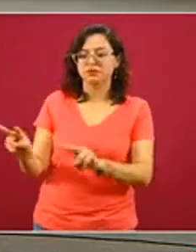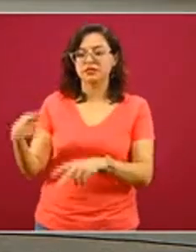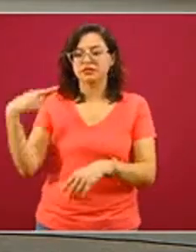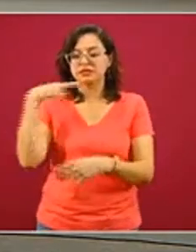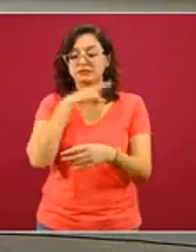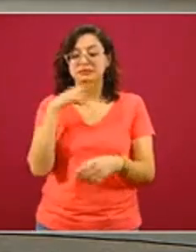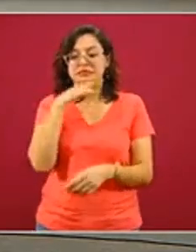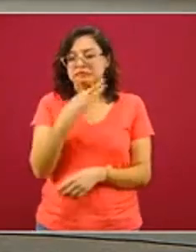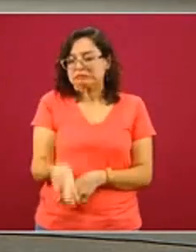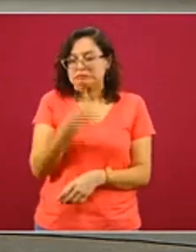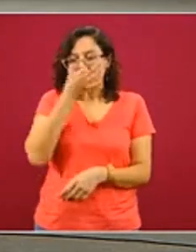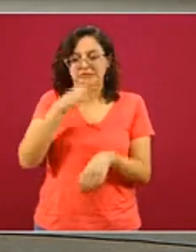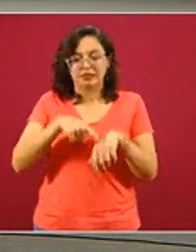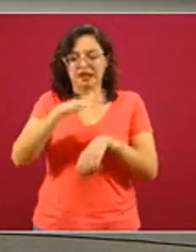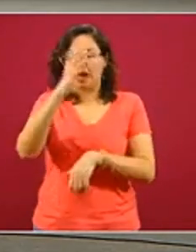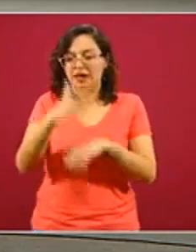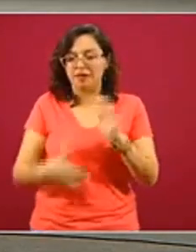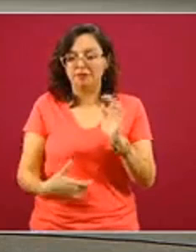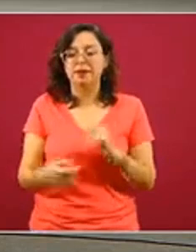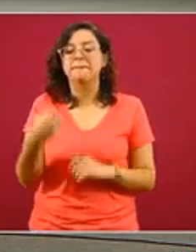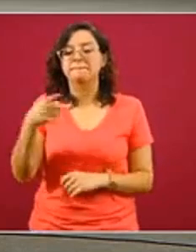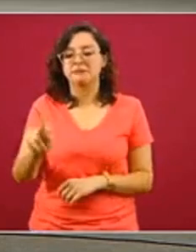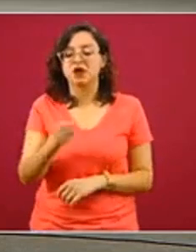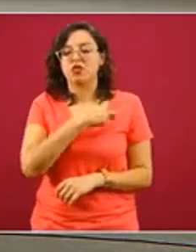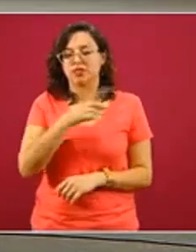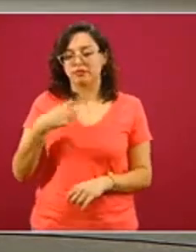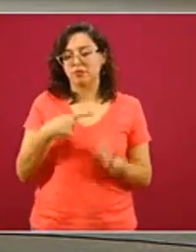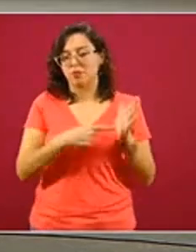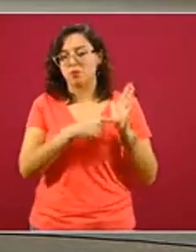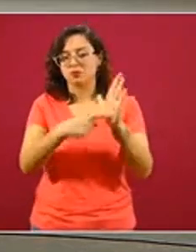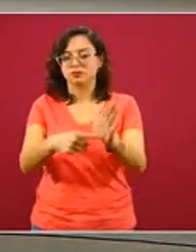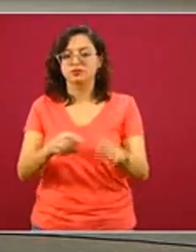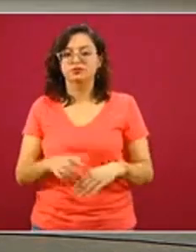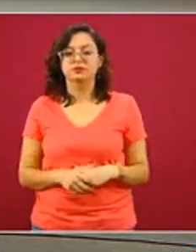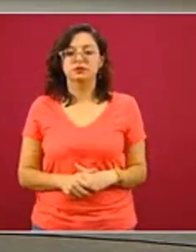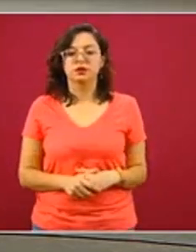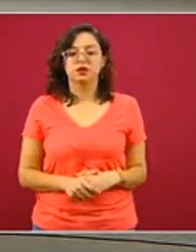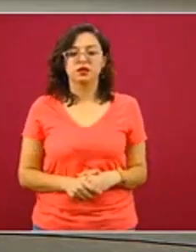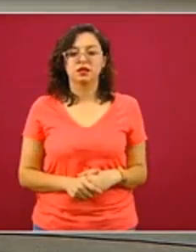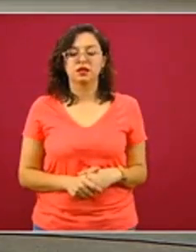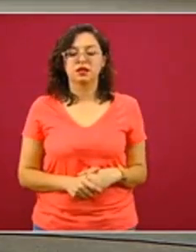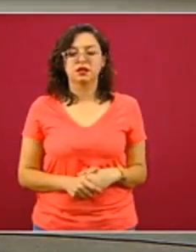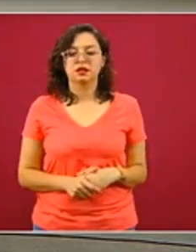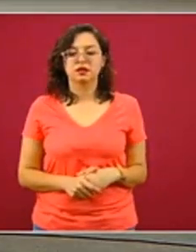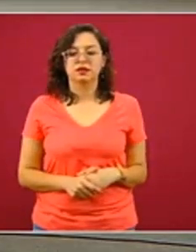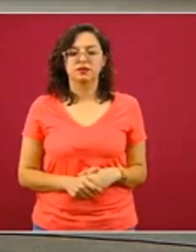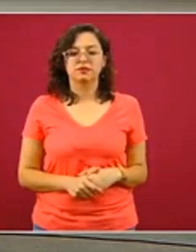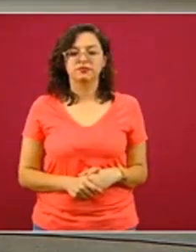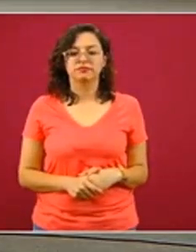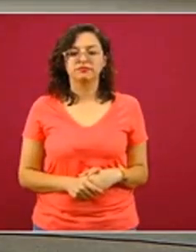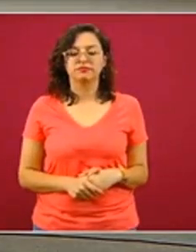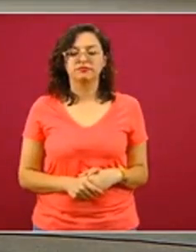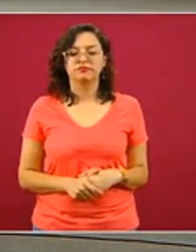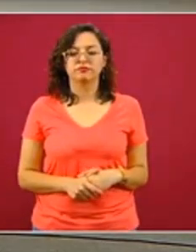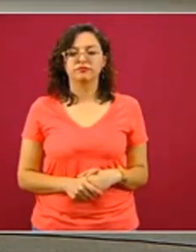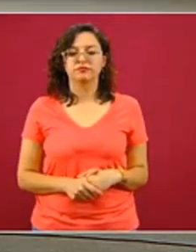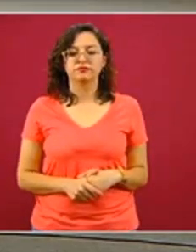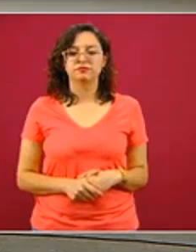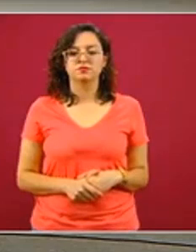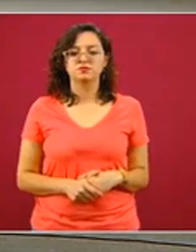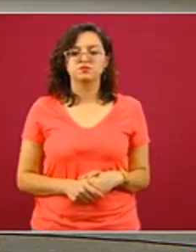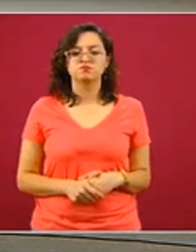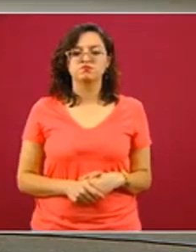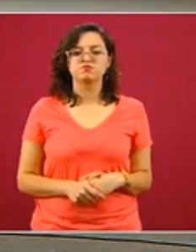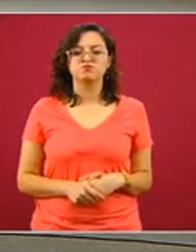medio minuto, pero aquí, ya me la cambiaron. Hay un mapa,